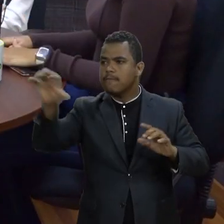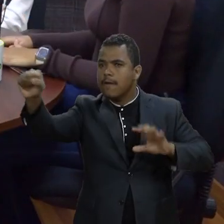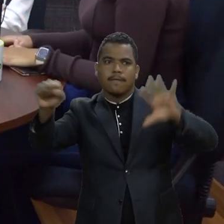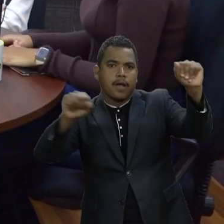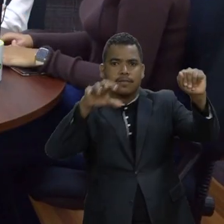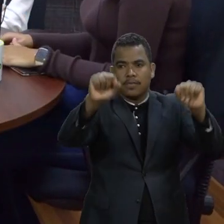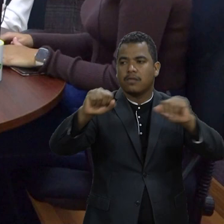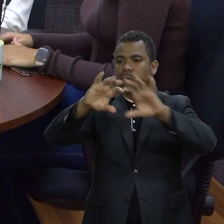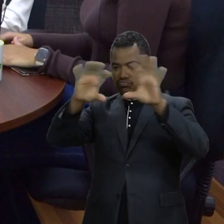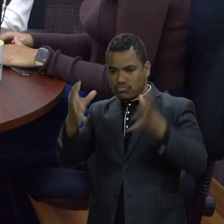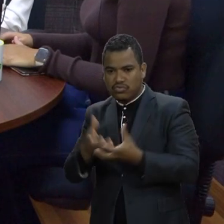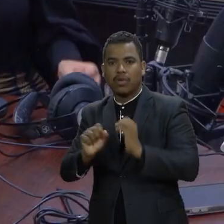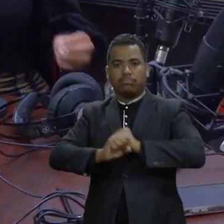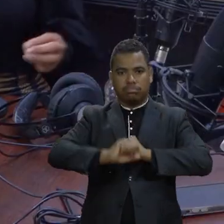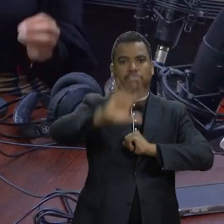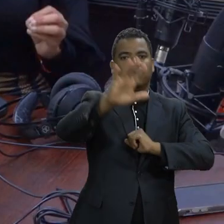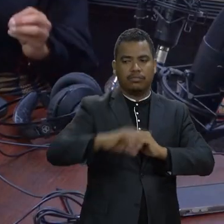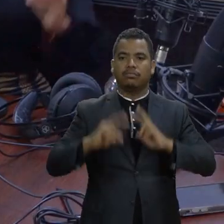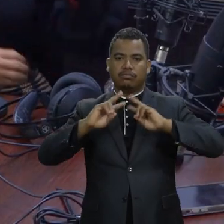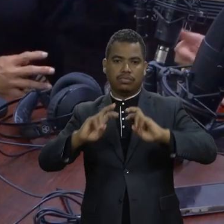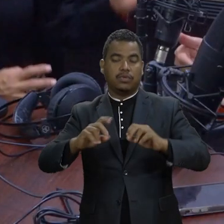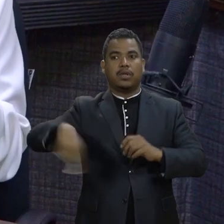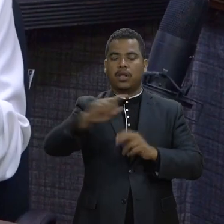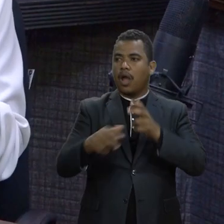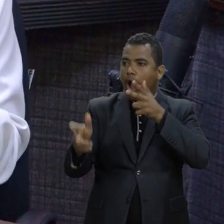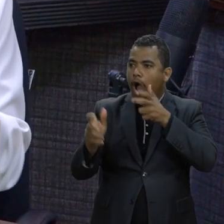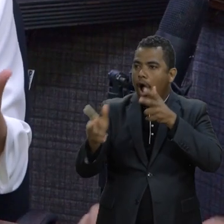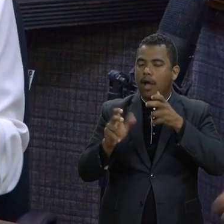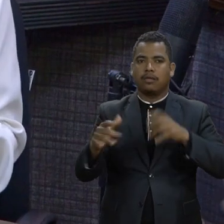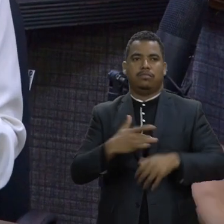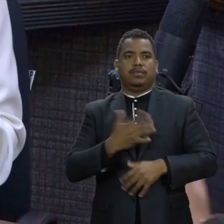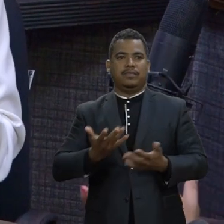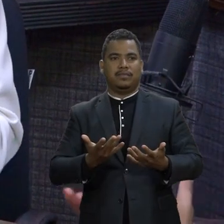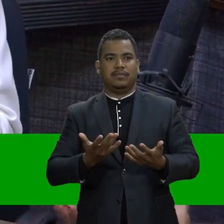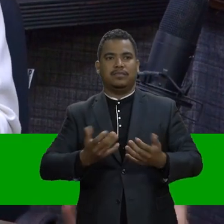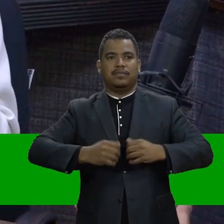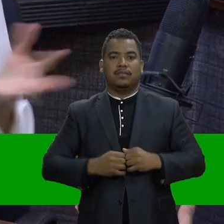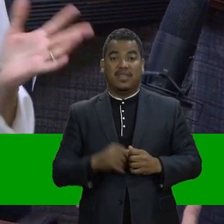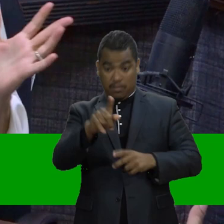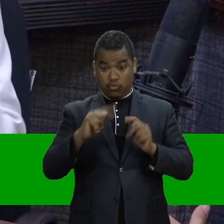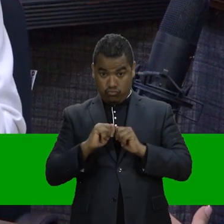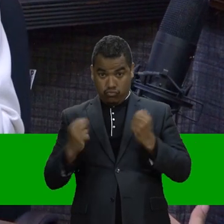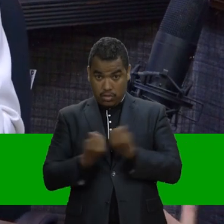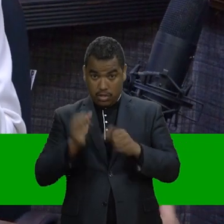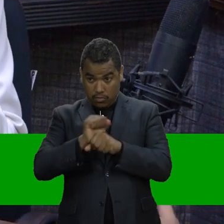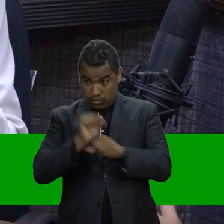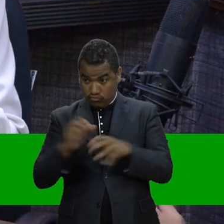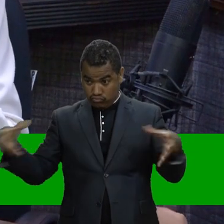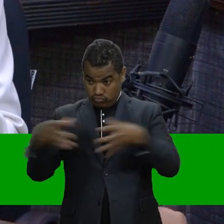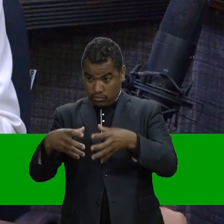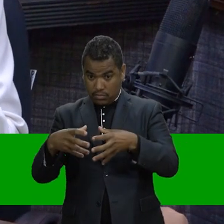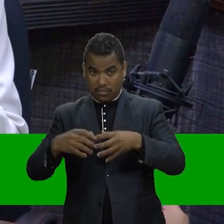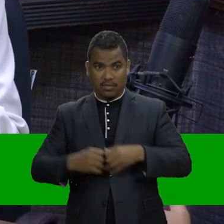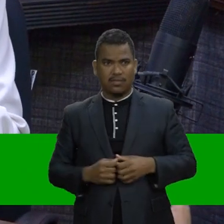¿Están trabajando las fiscalías esos casos a veces que se quedan en el limbo? Pues yo pienso que muchas veces no lo hacen porque no quieren hacerlo.